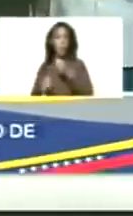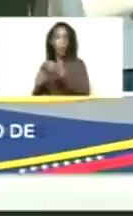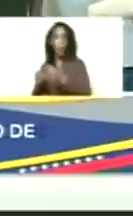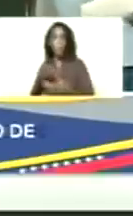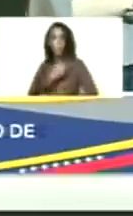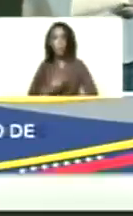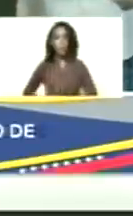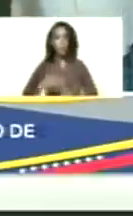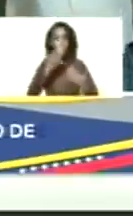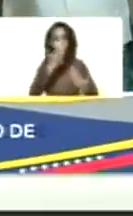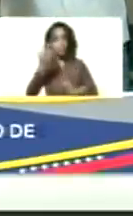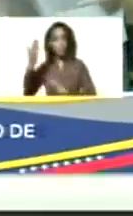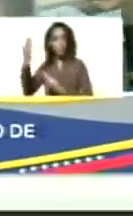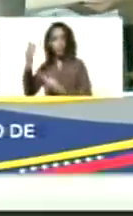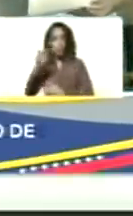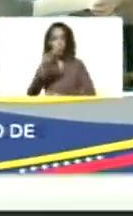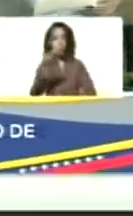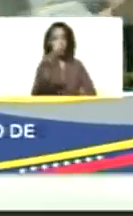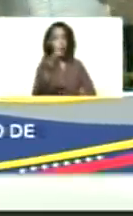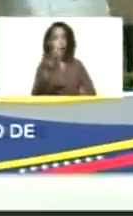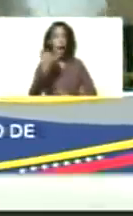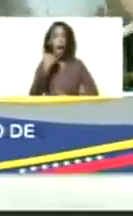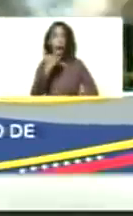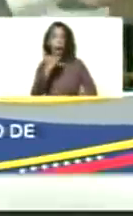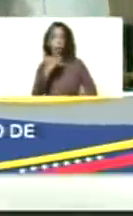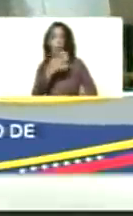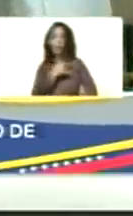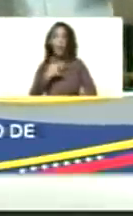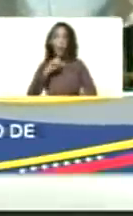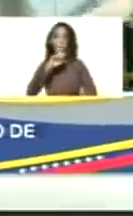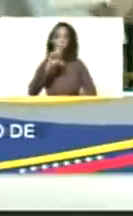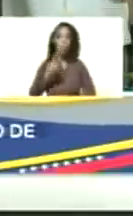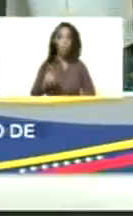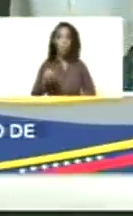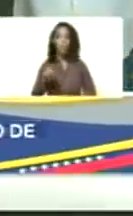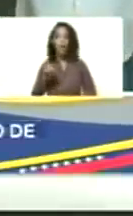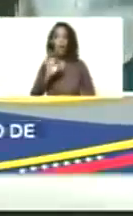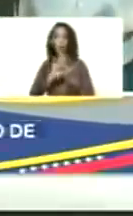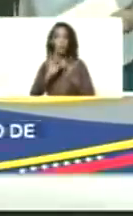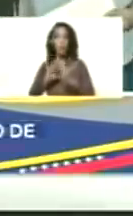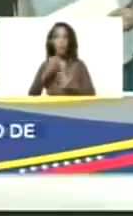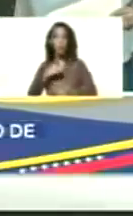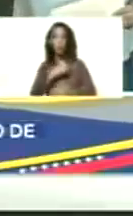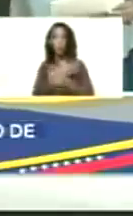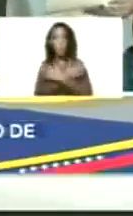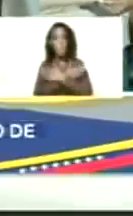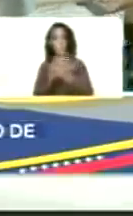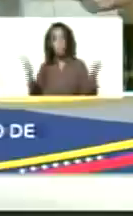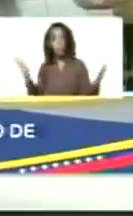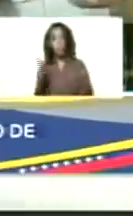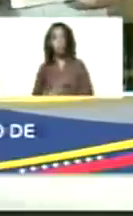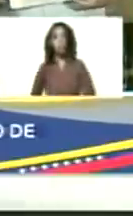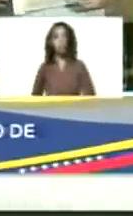adelante, para que usted, si tiene a bien hacer una pregunta, alguna interacción, estamos a su disposición.